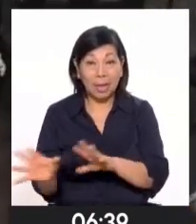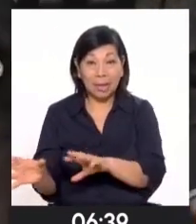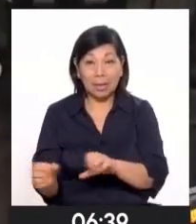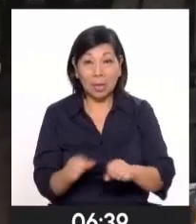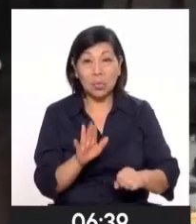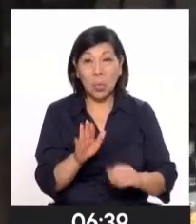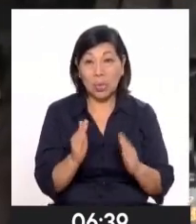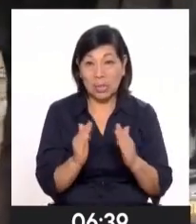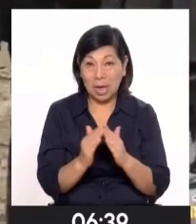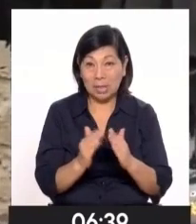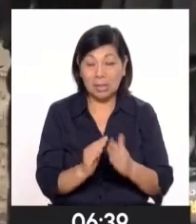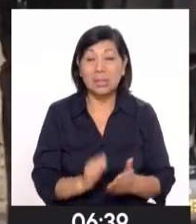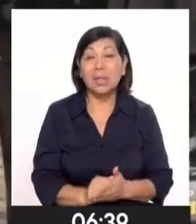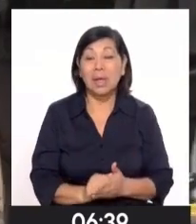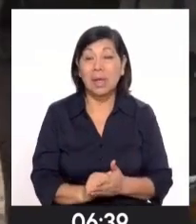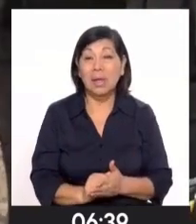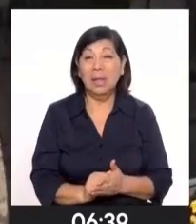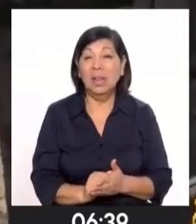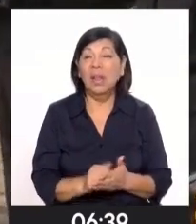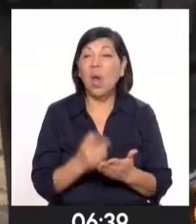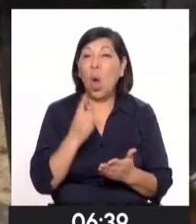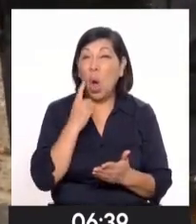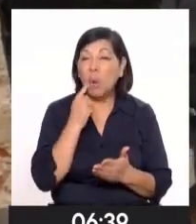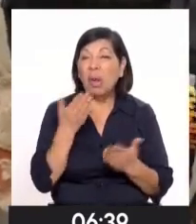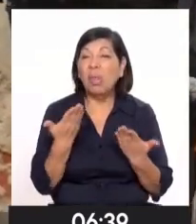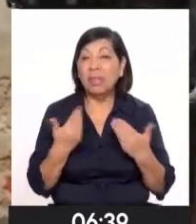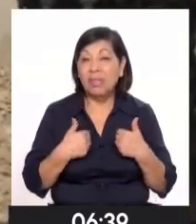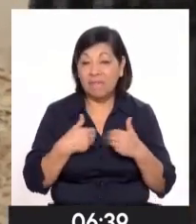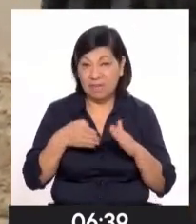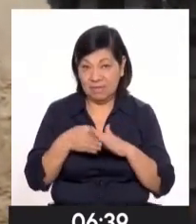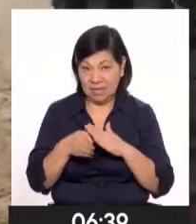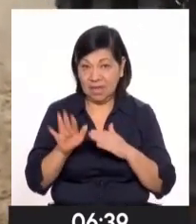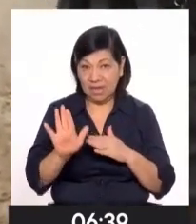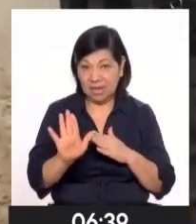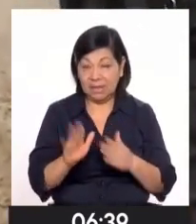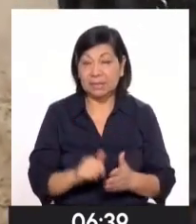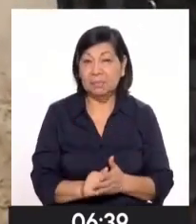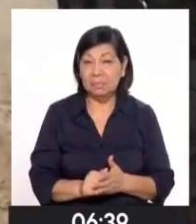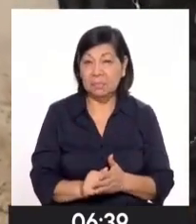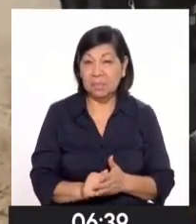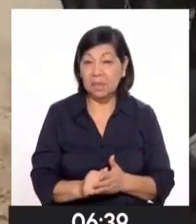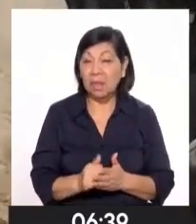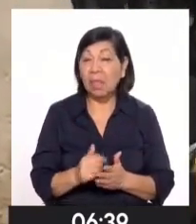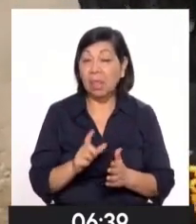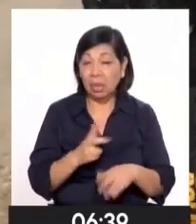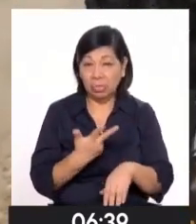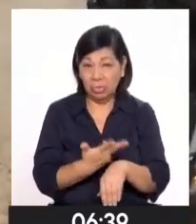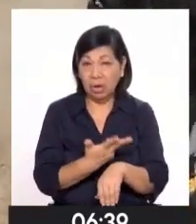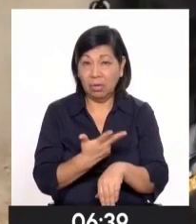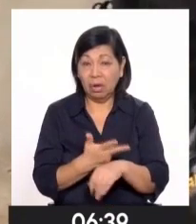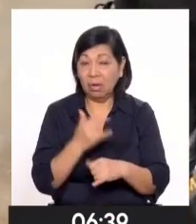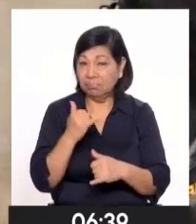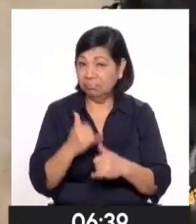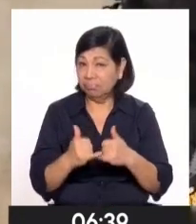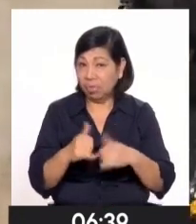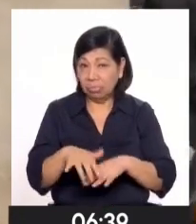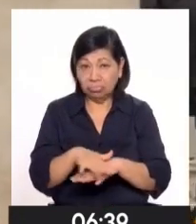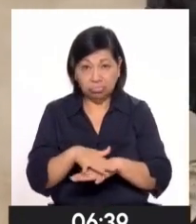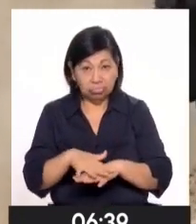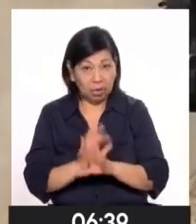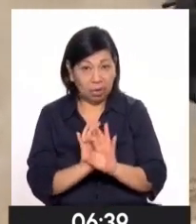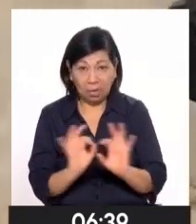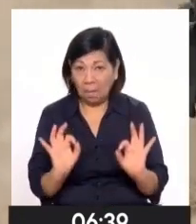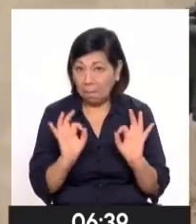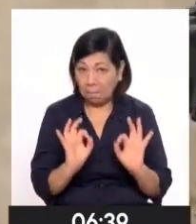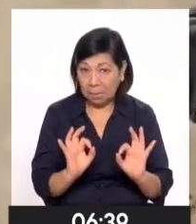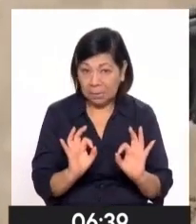al detenido Leonardo Benito Astete Ortega. Y al parecer ya luego de más de 3 horas ha culminado las diligencias que